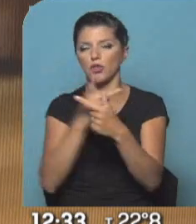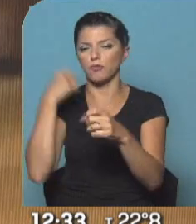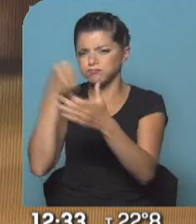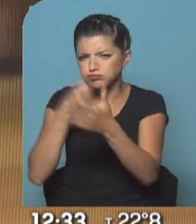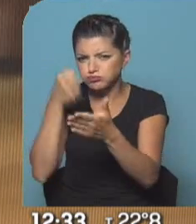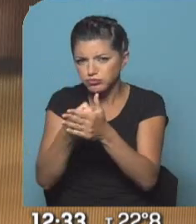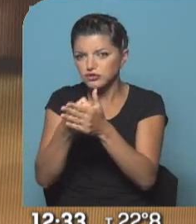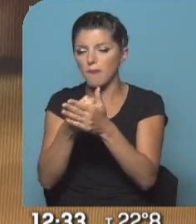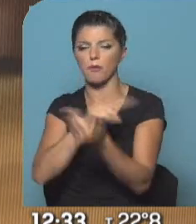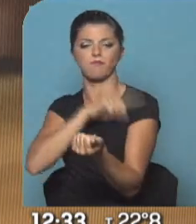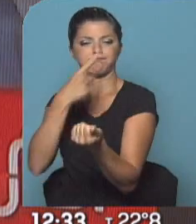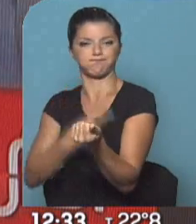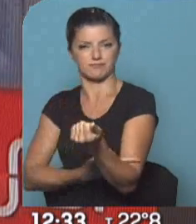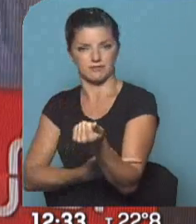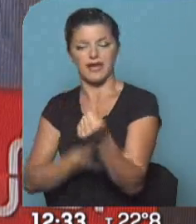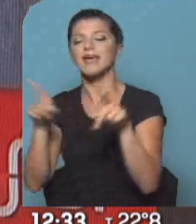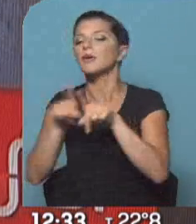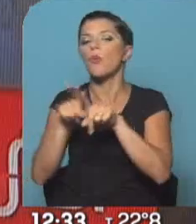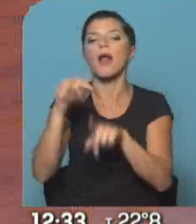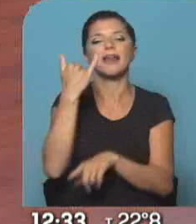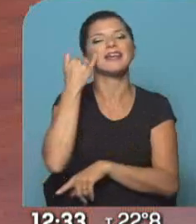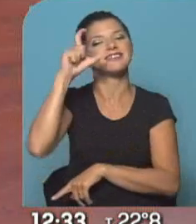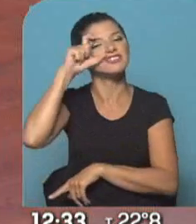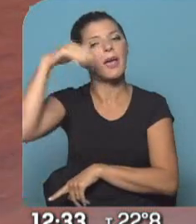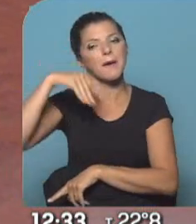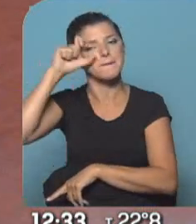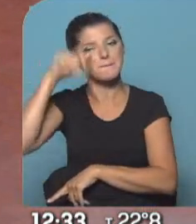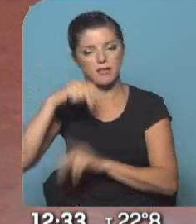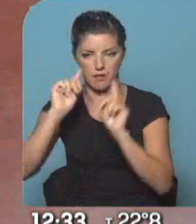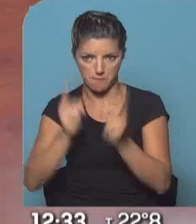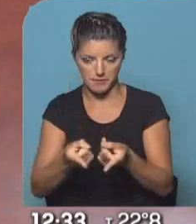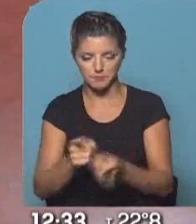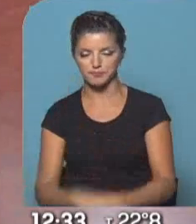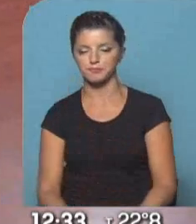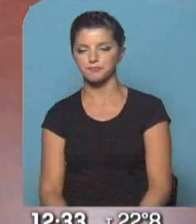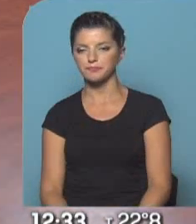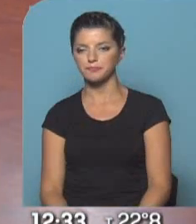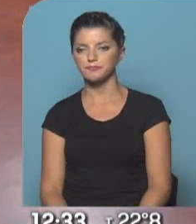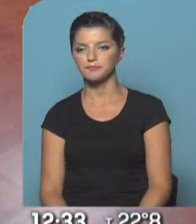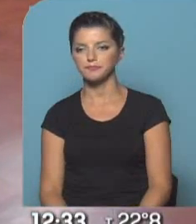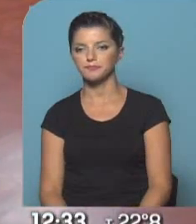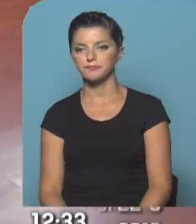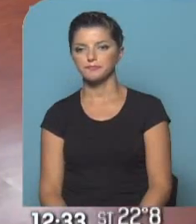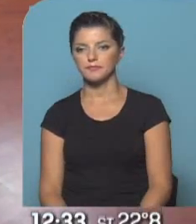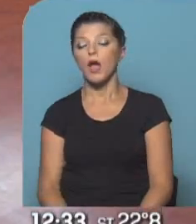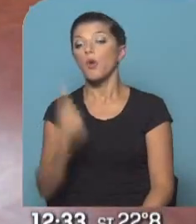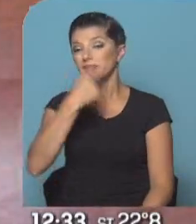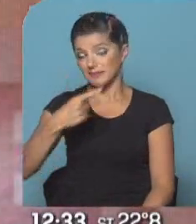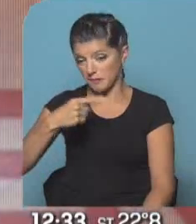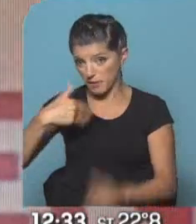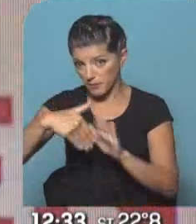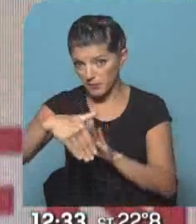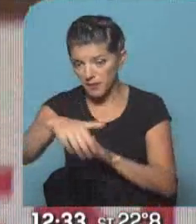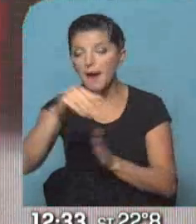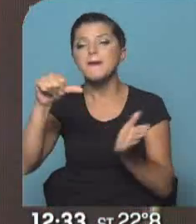la región. Lo mismo ocurre en Yemen. A una semana de las elecciones en Chile, el expresidente Sebastián